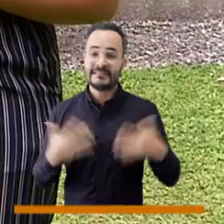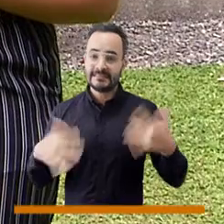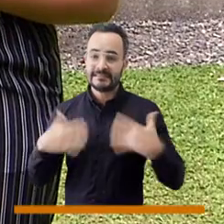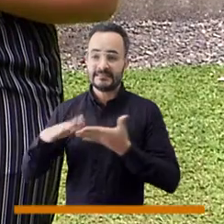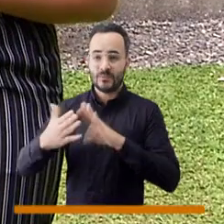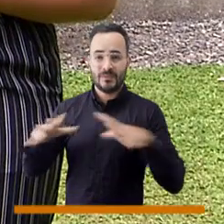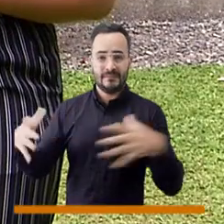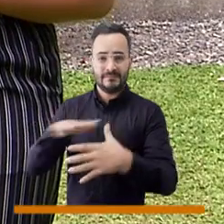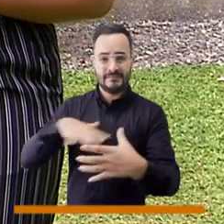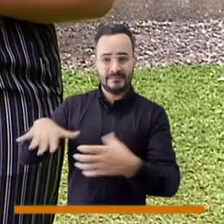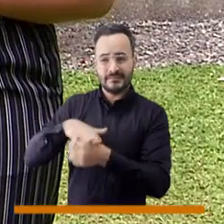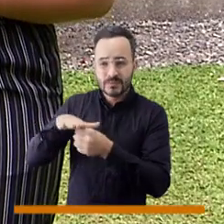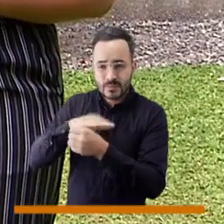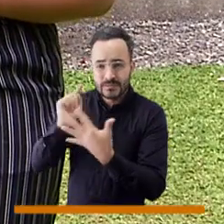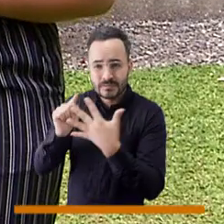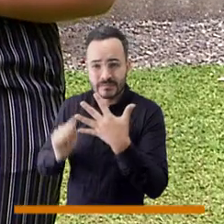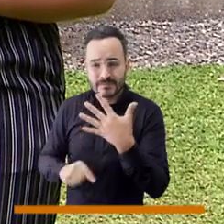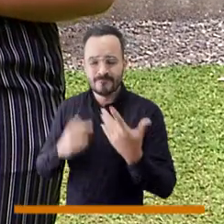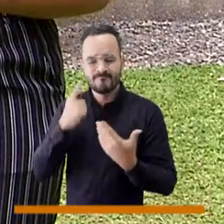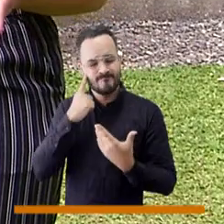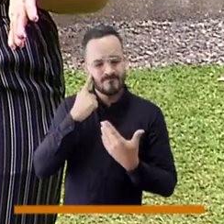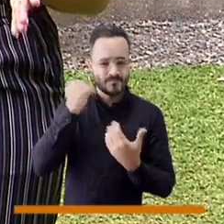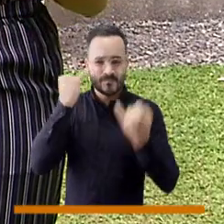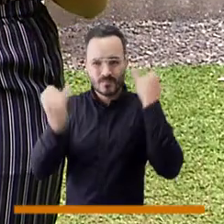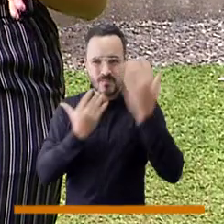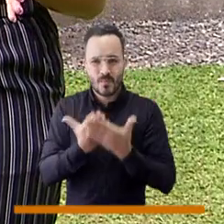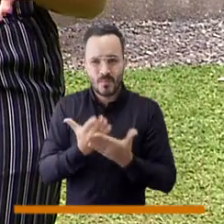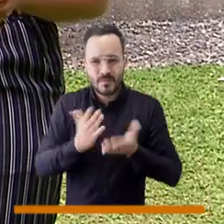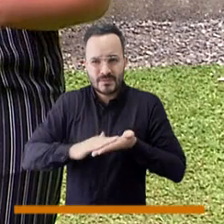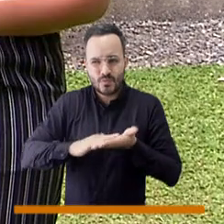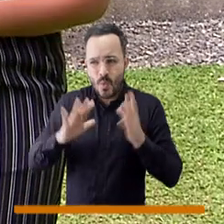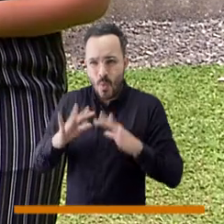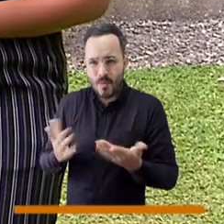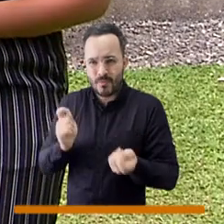presentando. Acompañamos a la comunidad en su territorio buscando